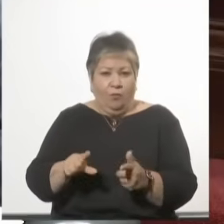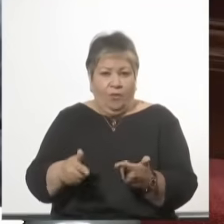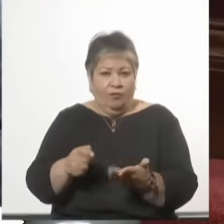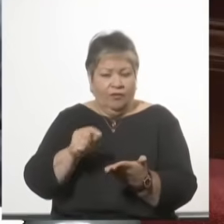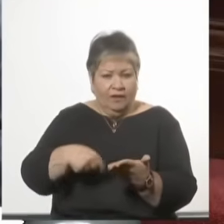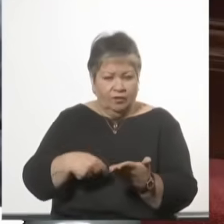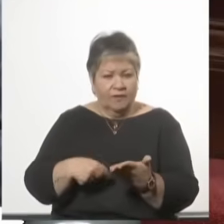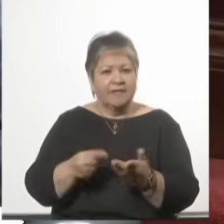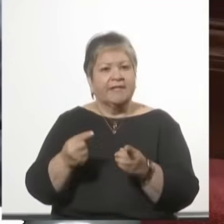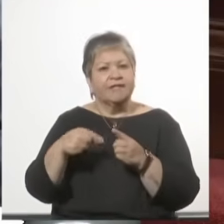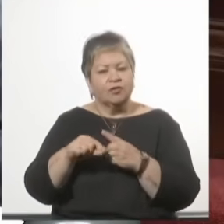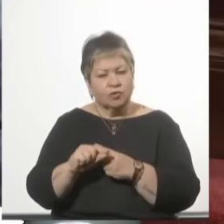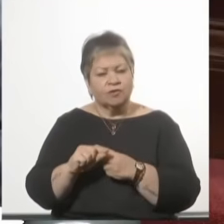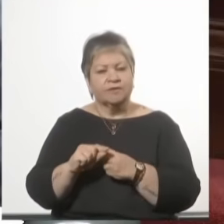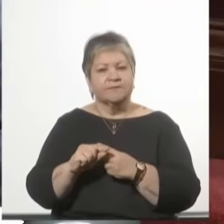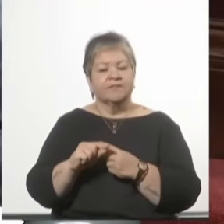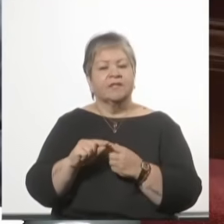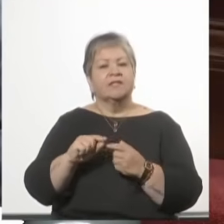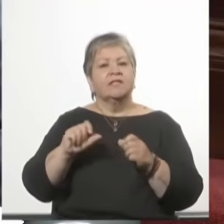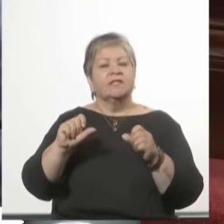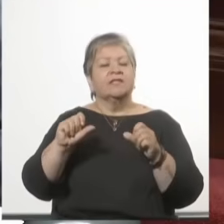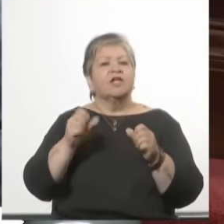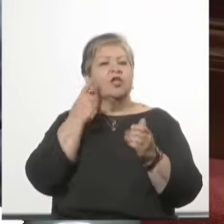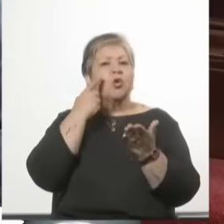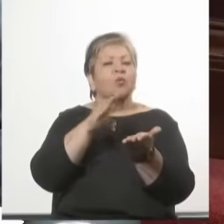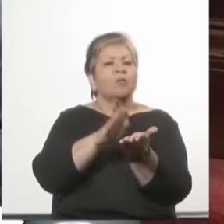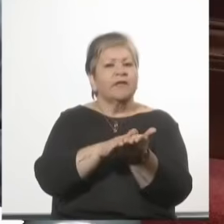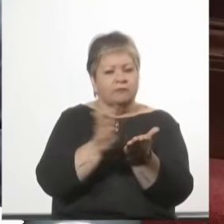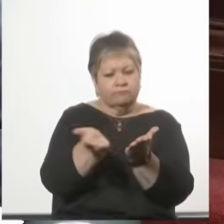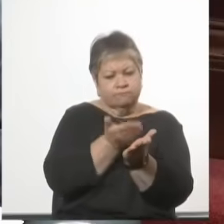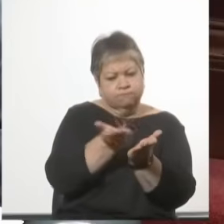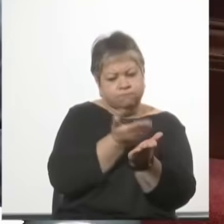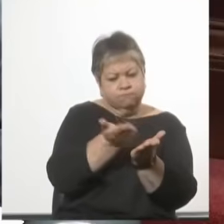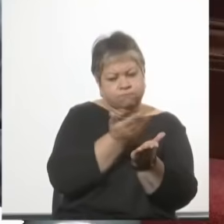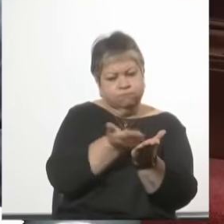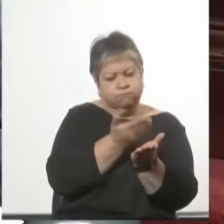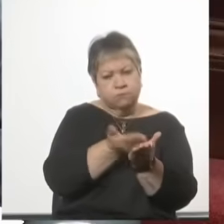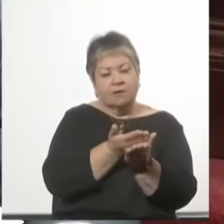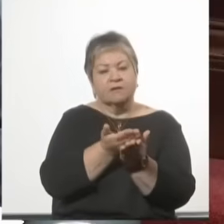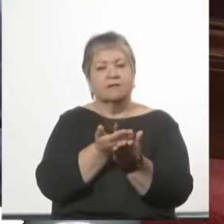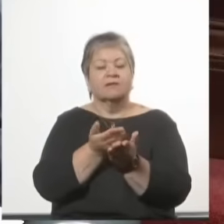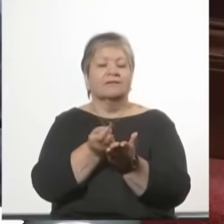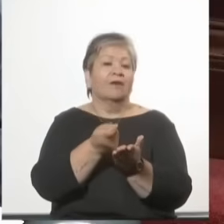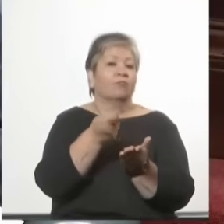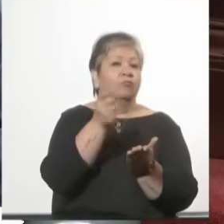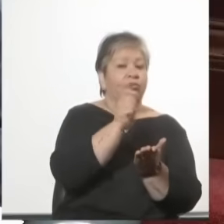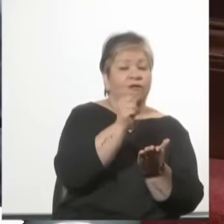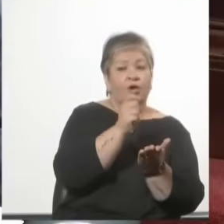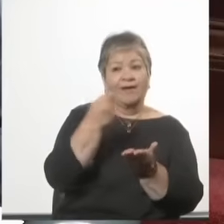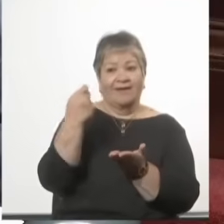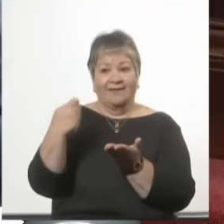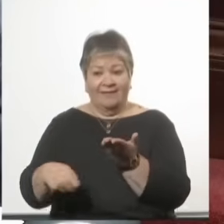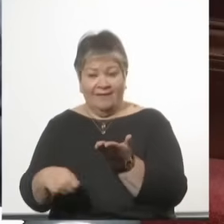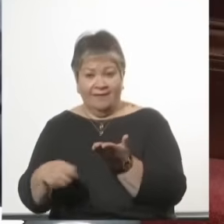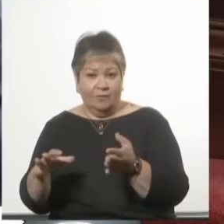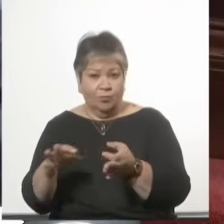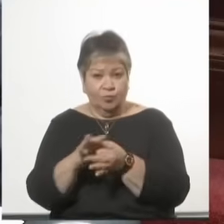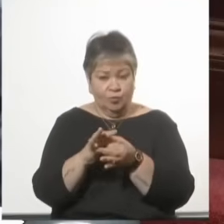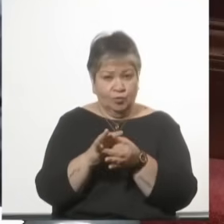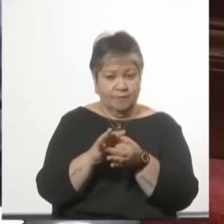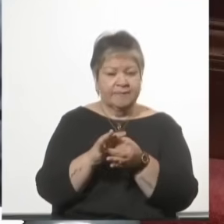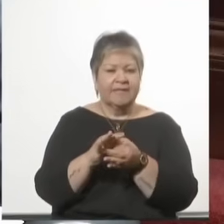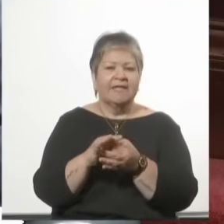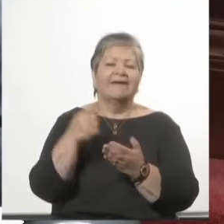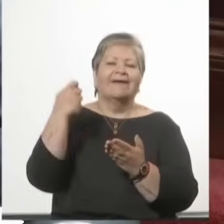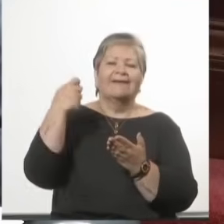relación de accesoriedad en todo caso se produce a nivel documental o instrumental entre el contrato público y el de garantía. Así se ha sostenido que la garantía